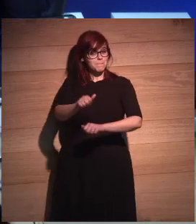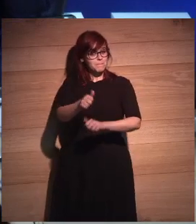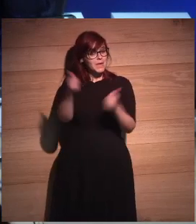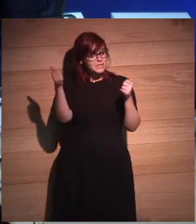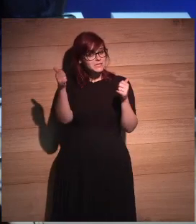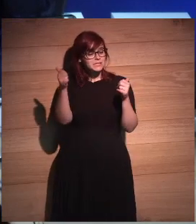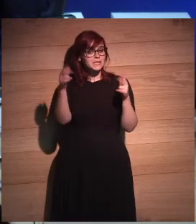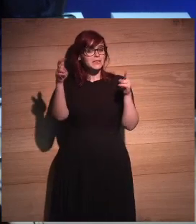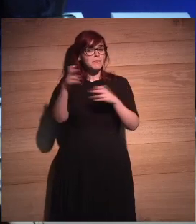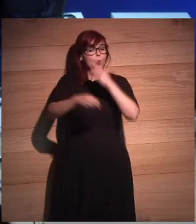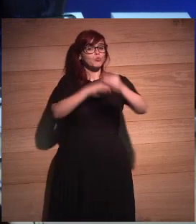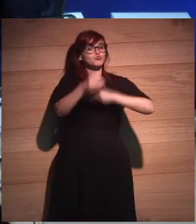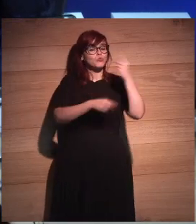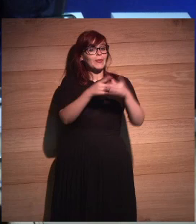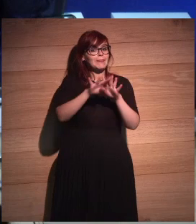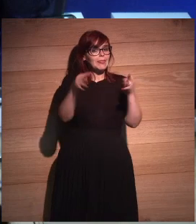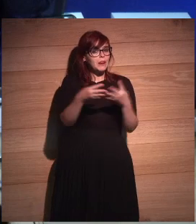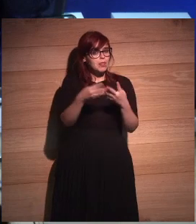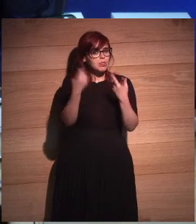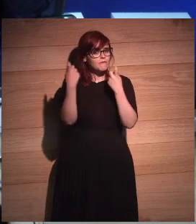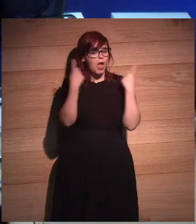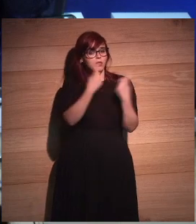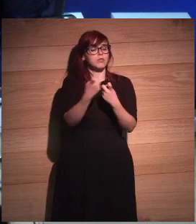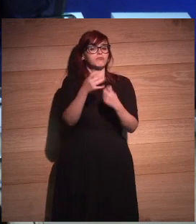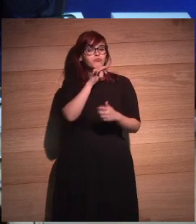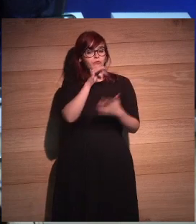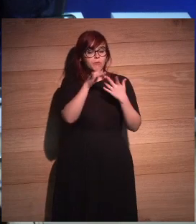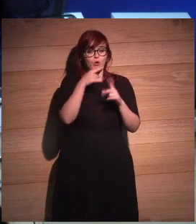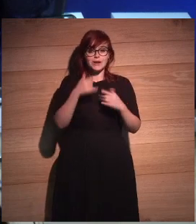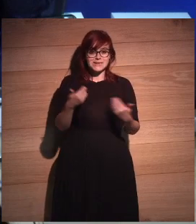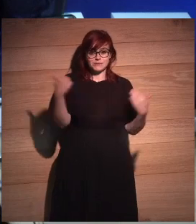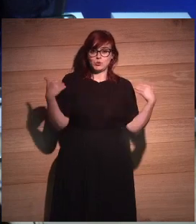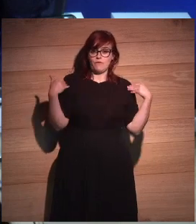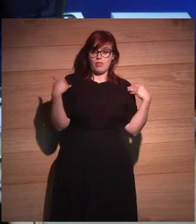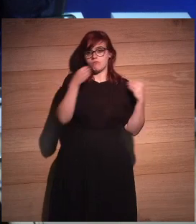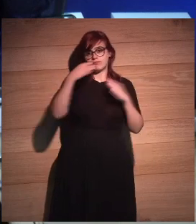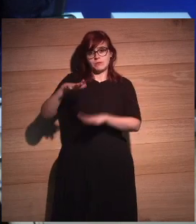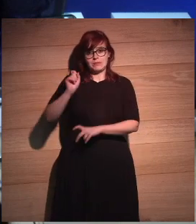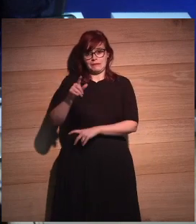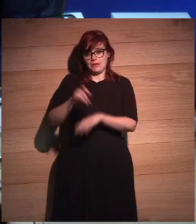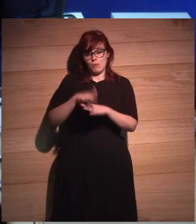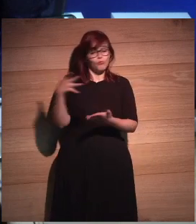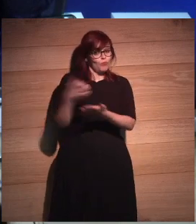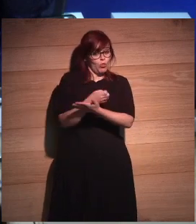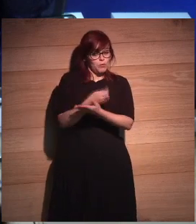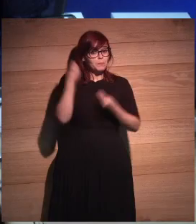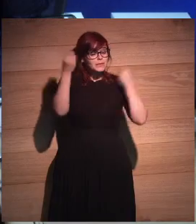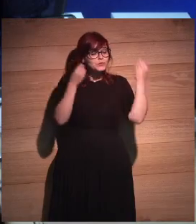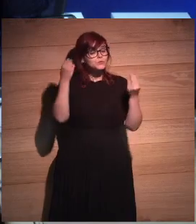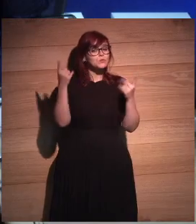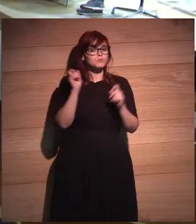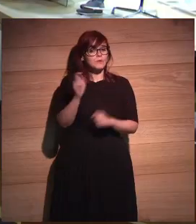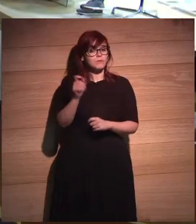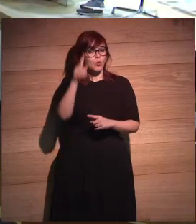concientización del uso de Internet. Y muchas veces pasamos la responsabilidad, bueno, muchas veces no para todo, creo. Es